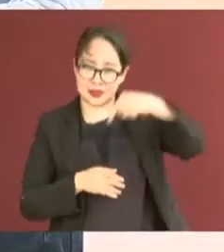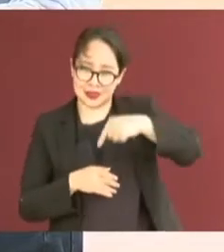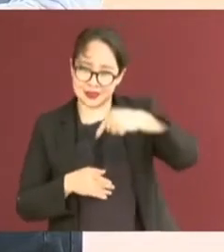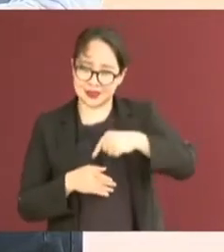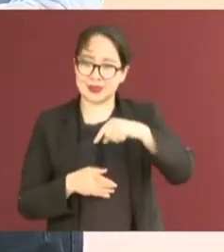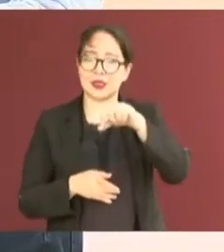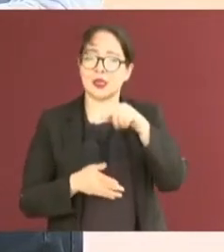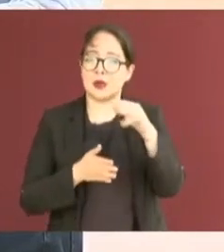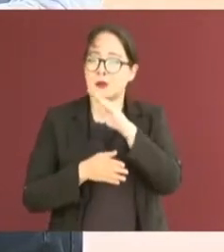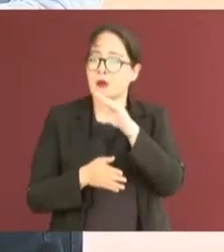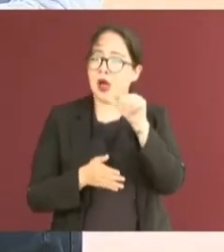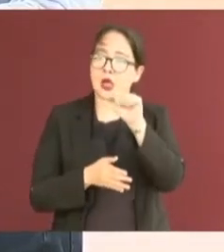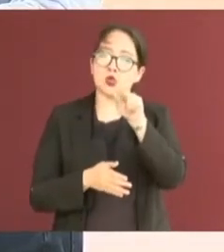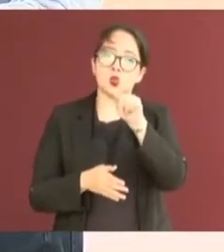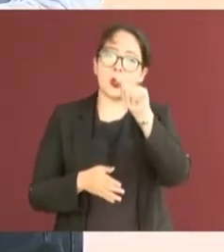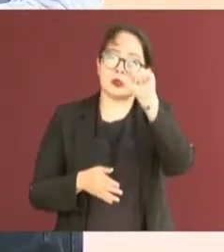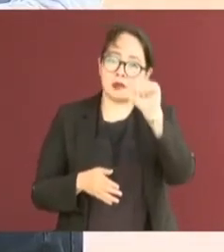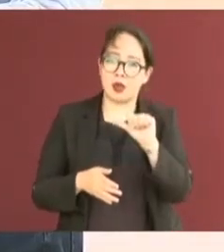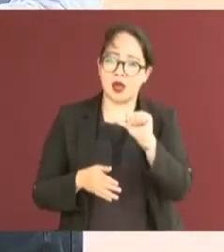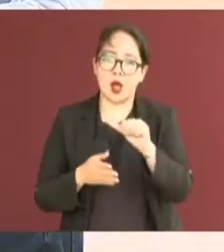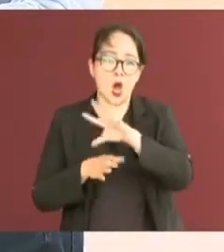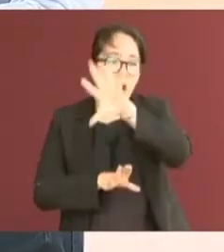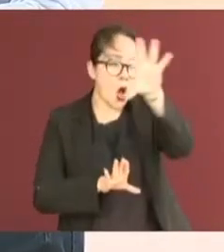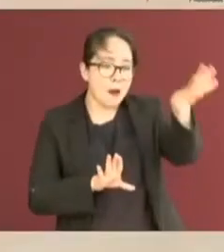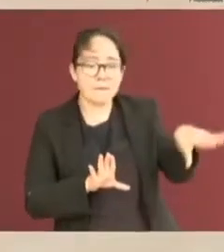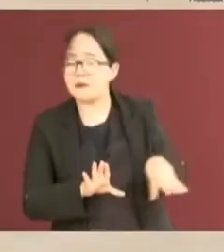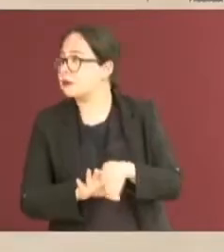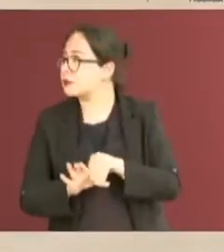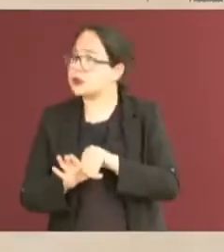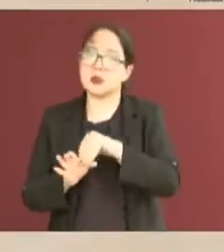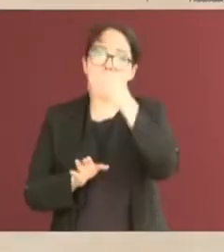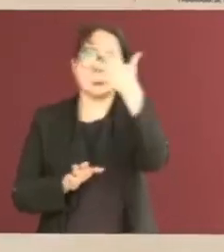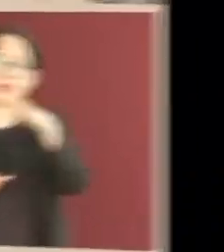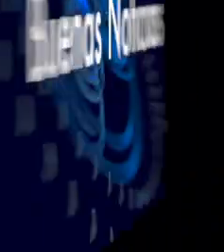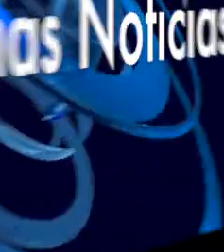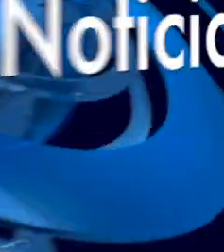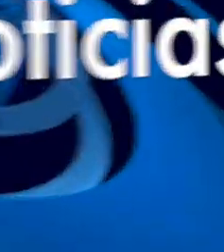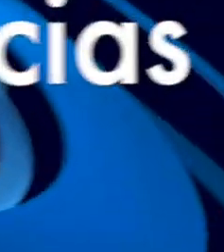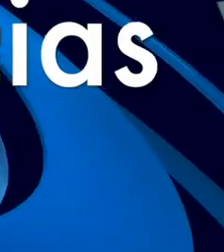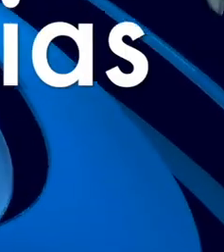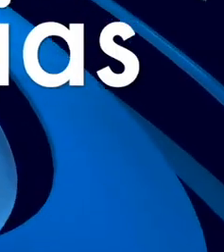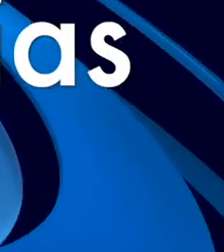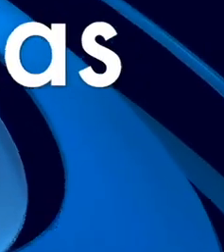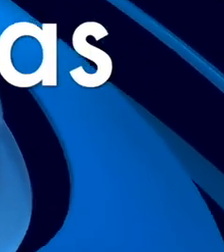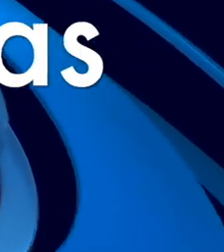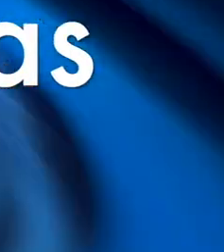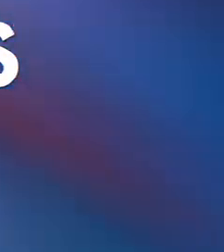José Azueta, recibieron en conjunto un monto total de 10 millones de pesos.